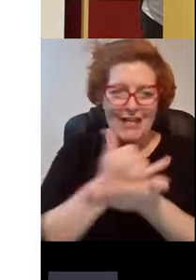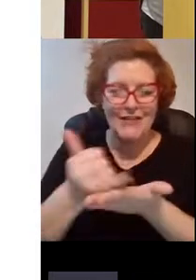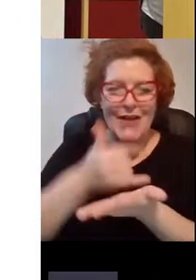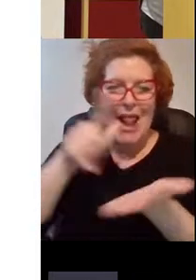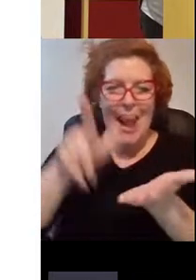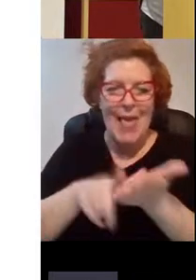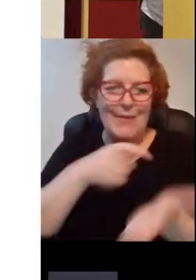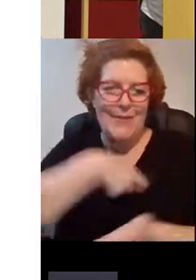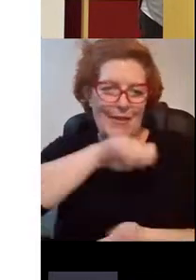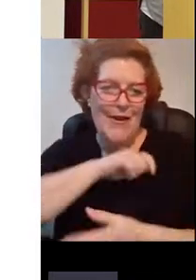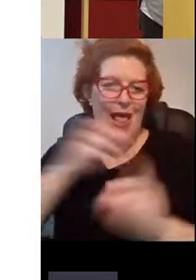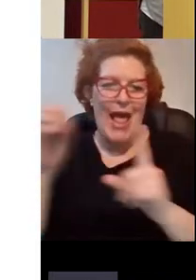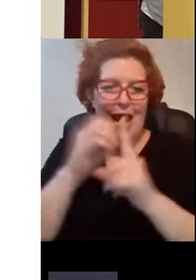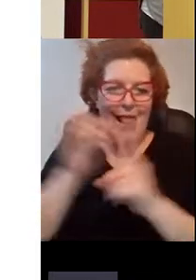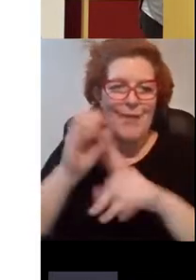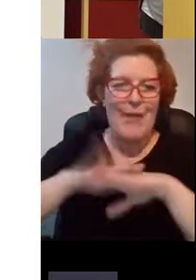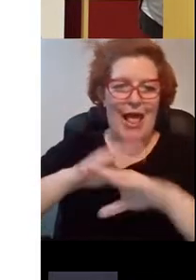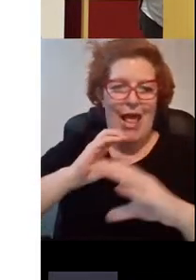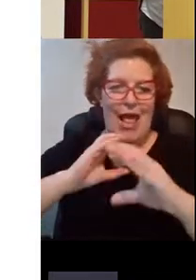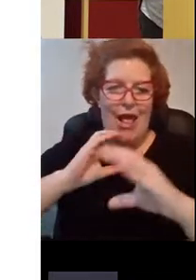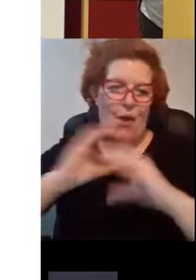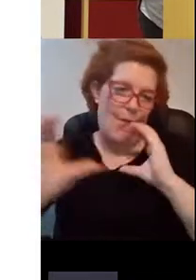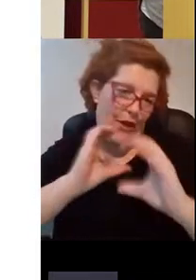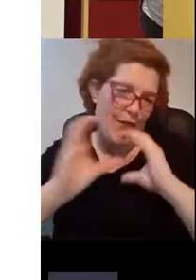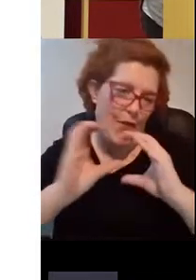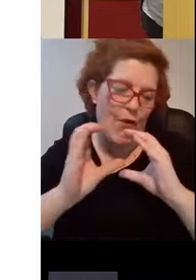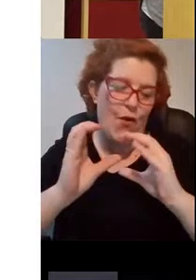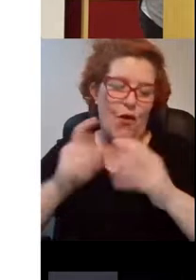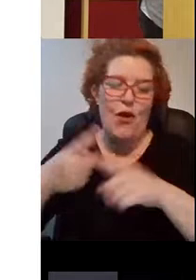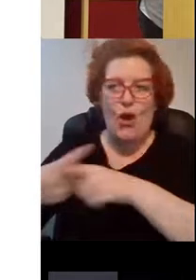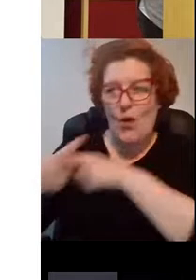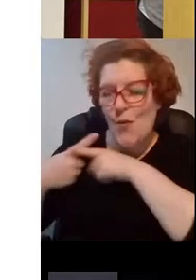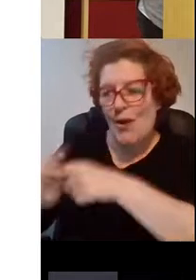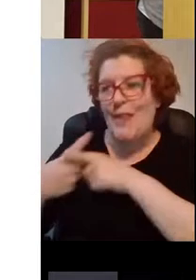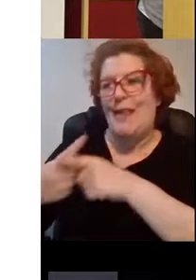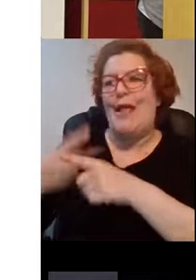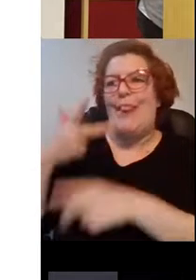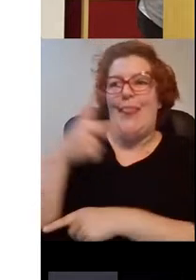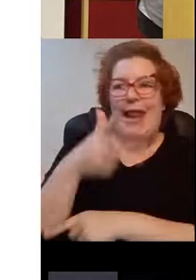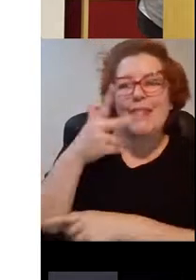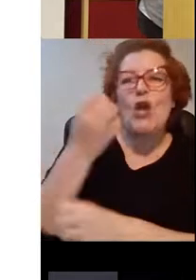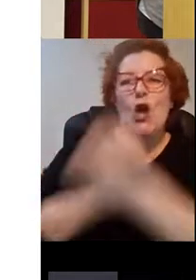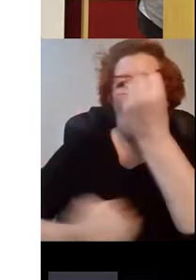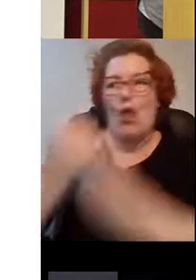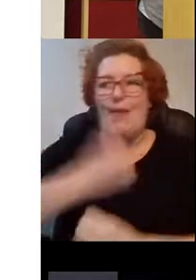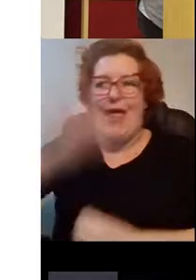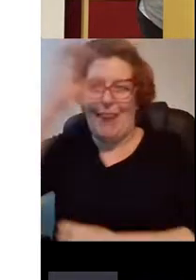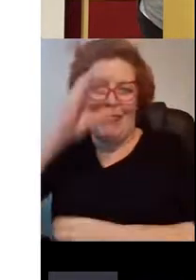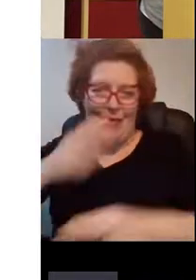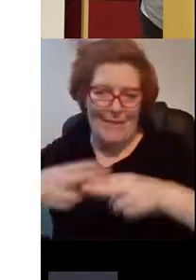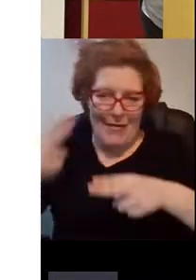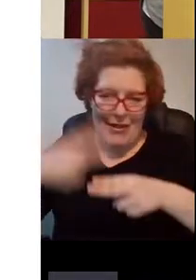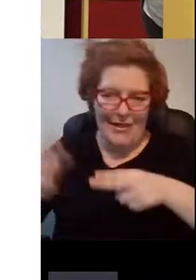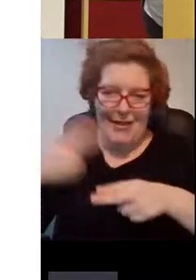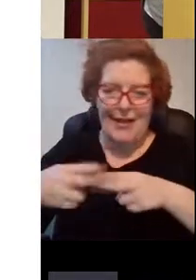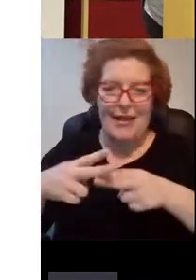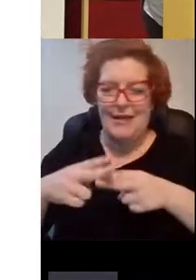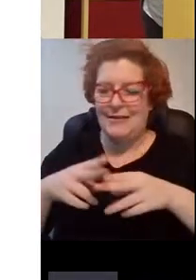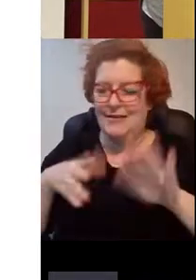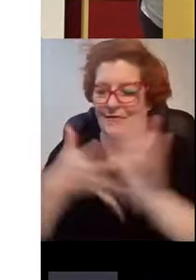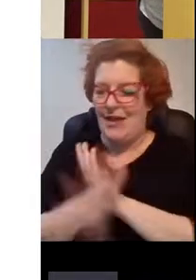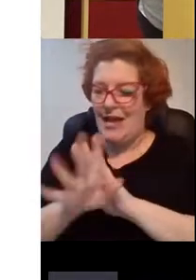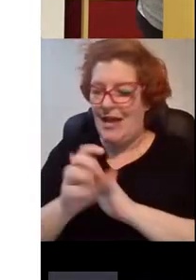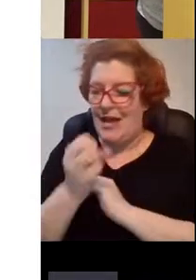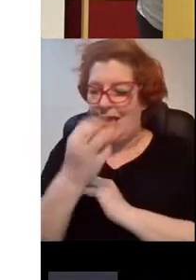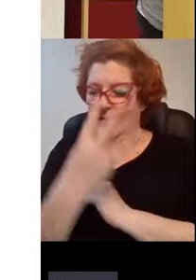de comunicación que comparten con Derecho, Economía y Ciencia Política. En este caso eran 36 alumnos,